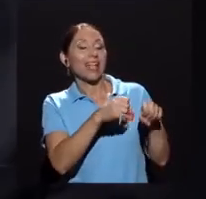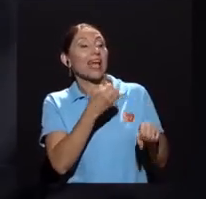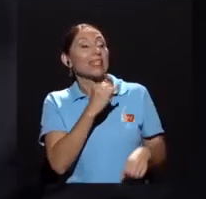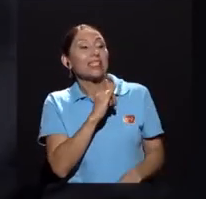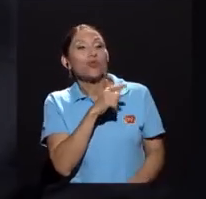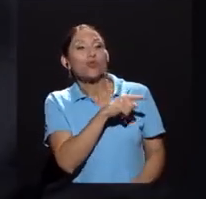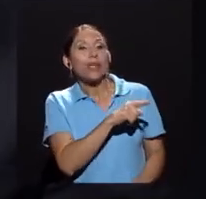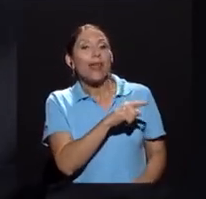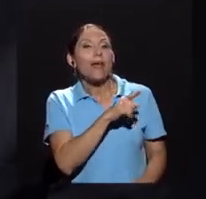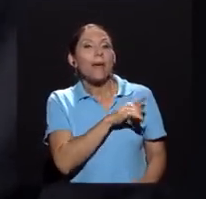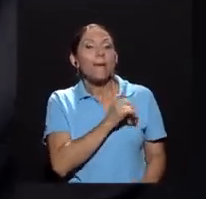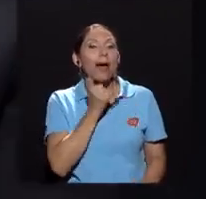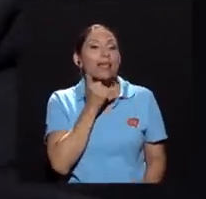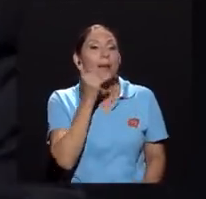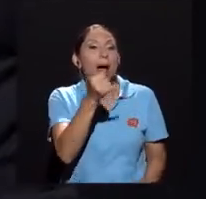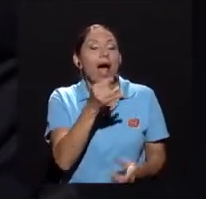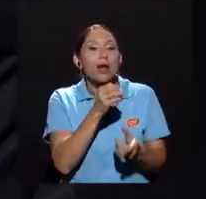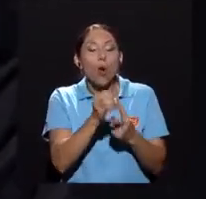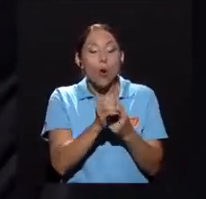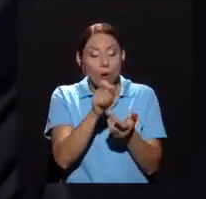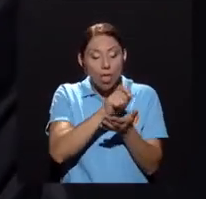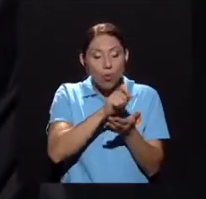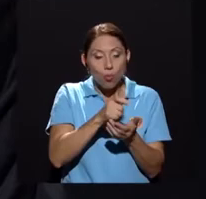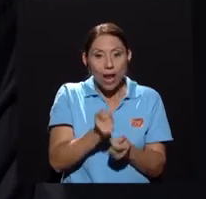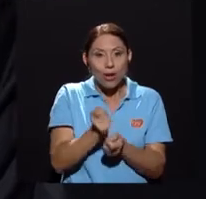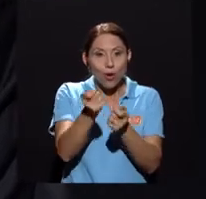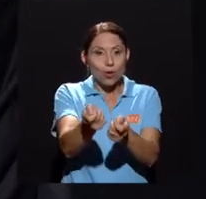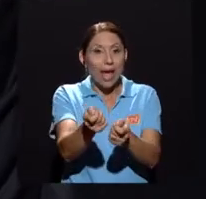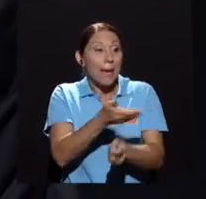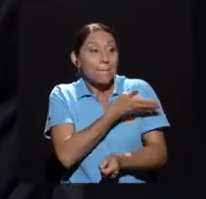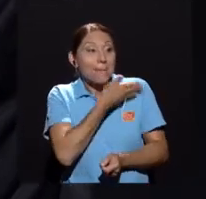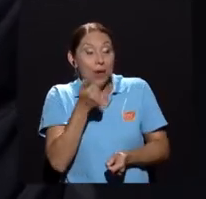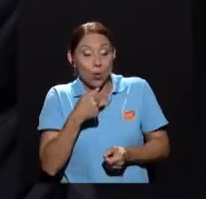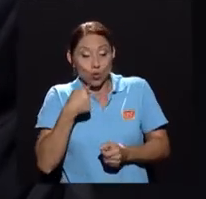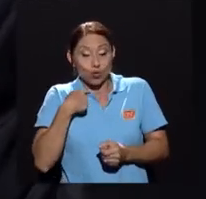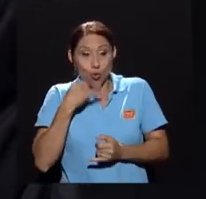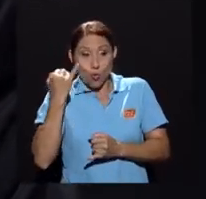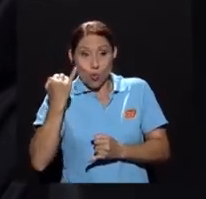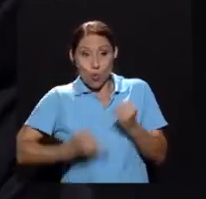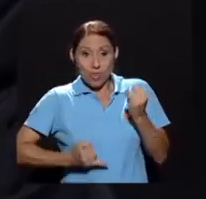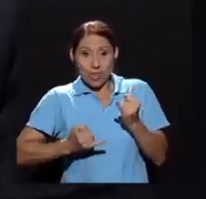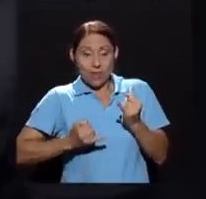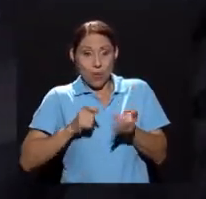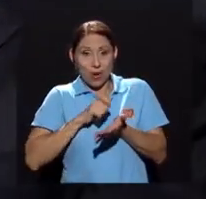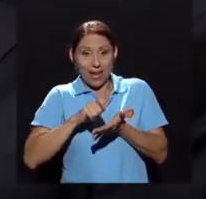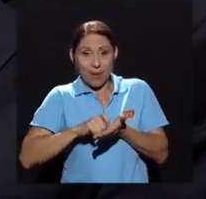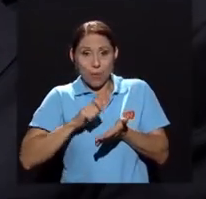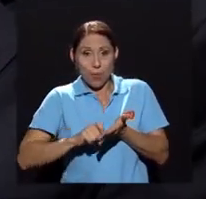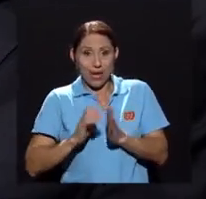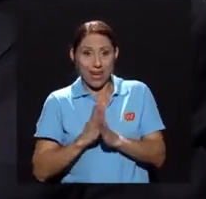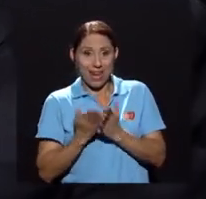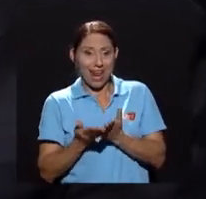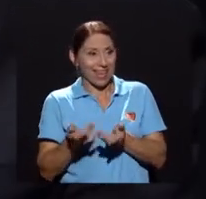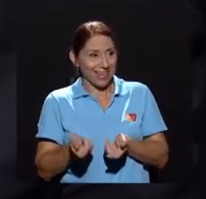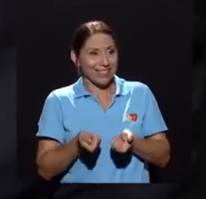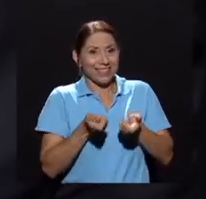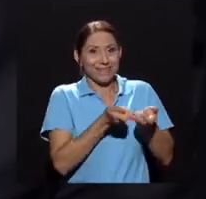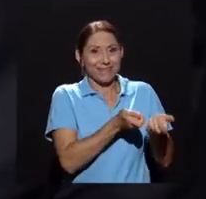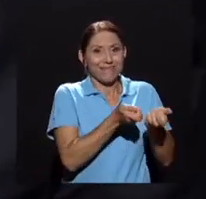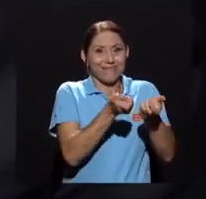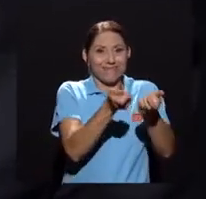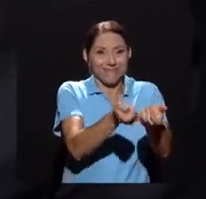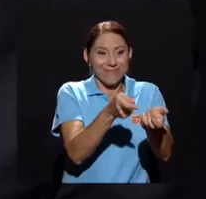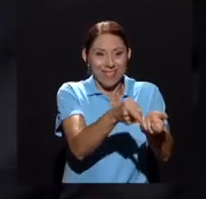una nota llévale mi último libro que publique y verás que te abre la puerta dicho y hecho